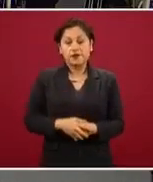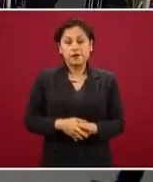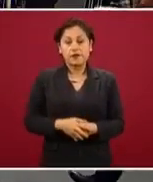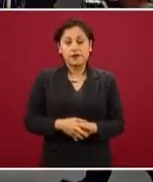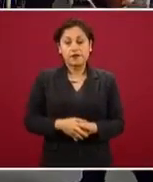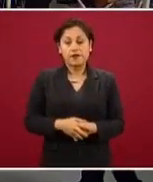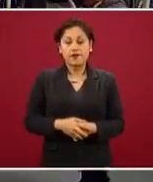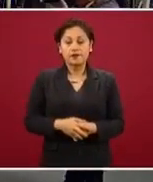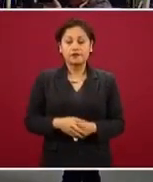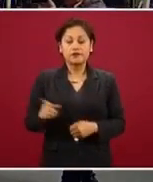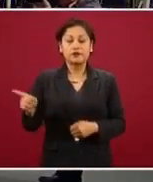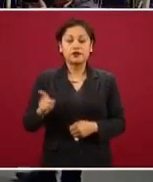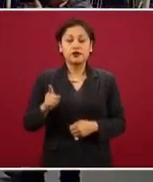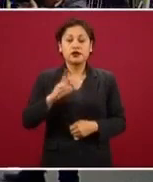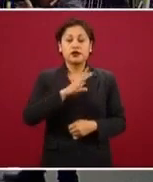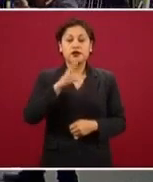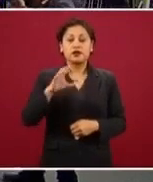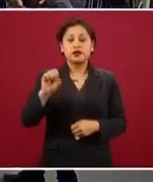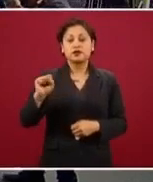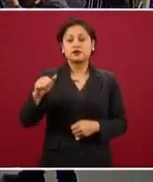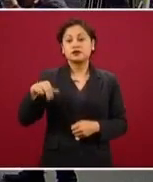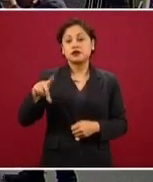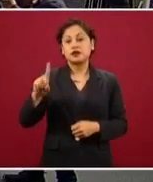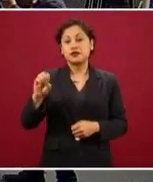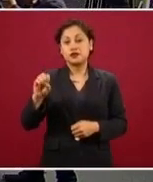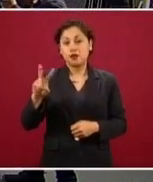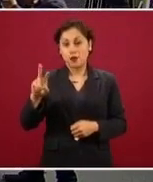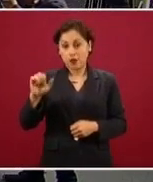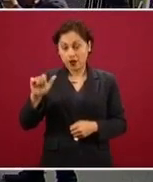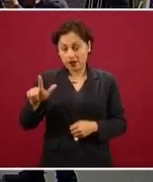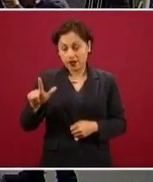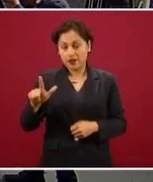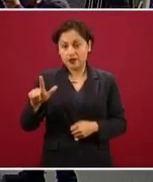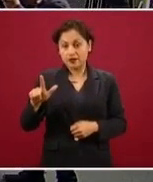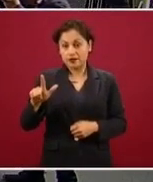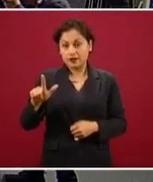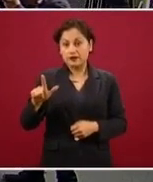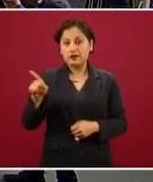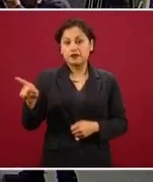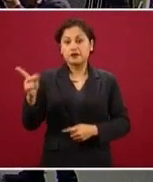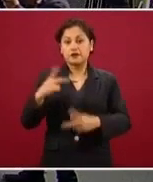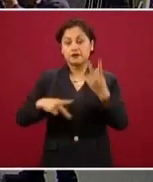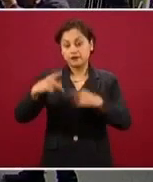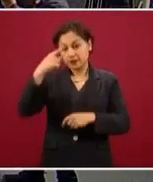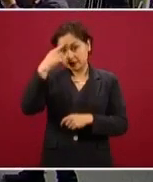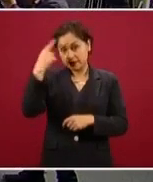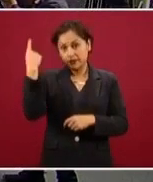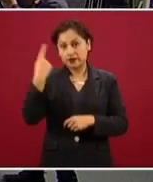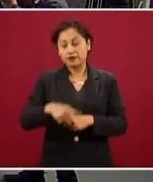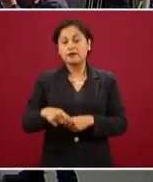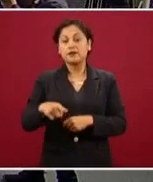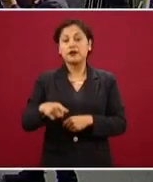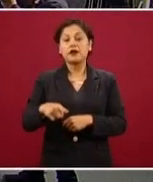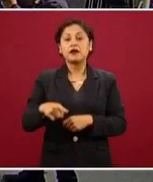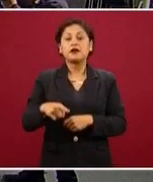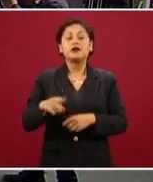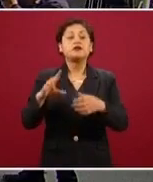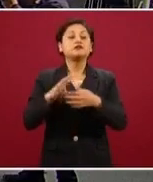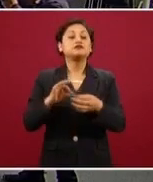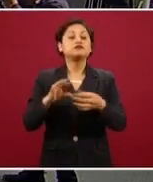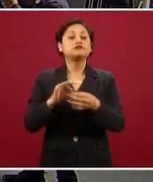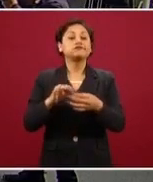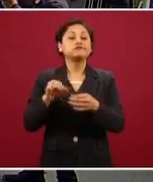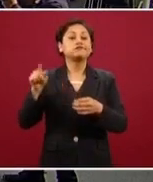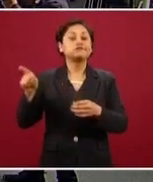general Sandoval por lo que tiene que ver con las Fuerzas Armadas, nos están ayudando mucho en todo lo